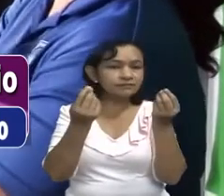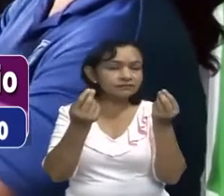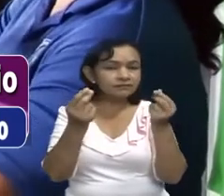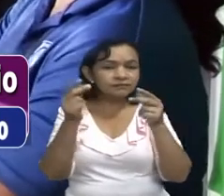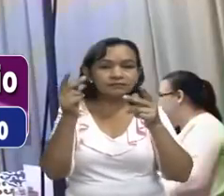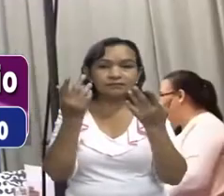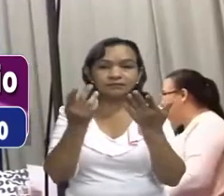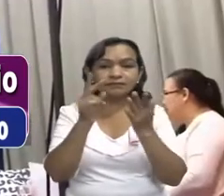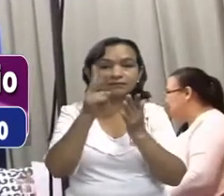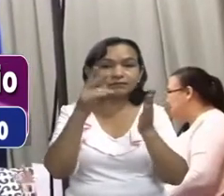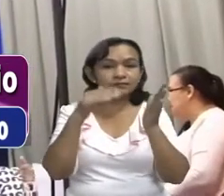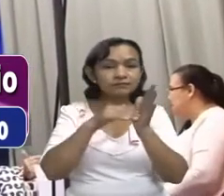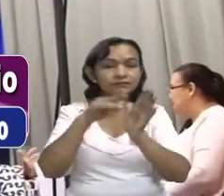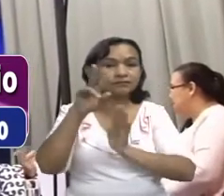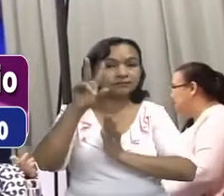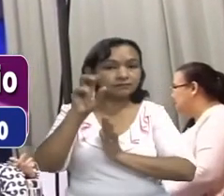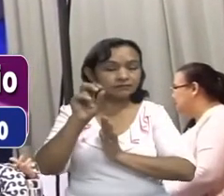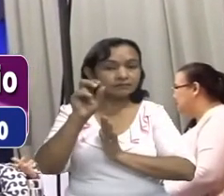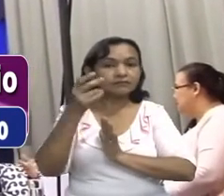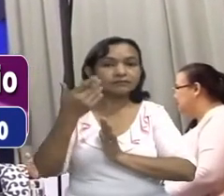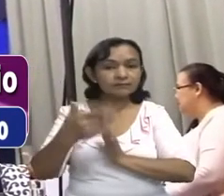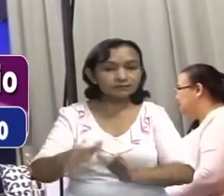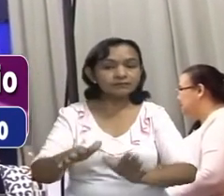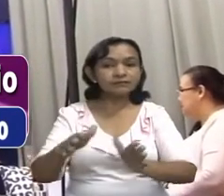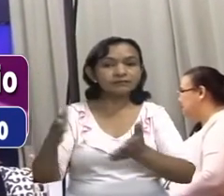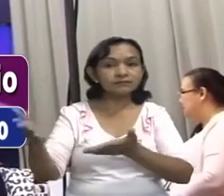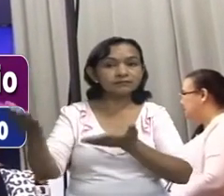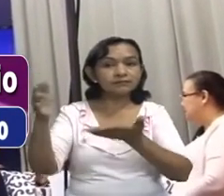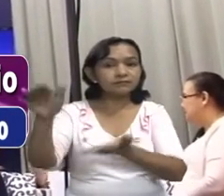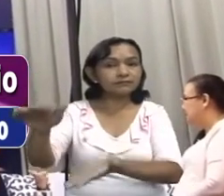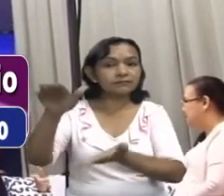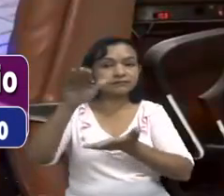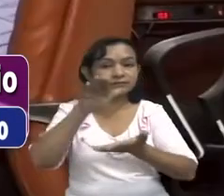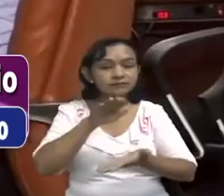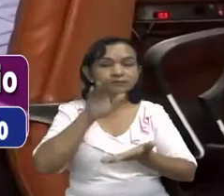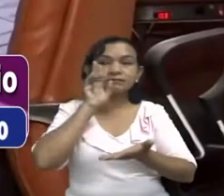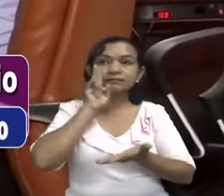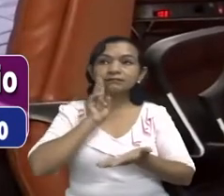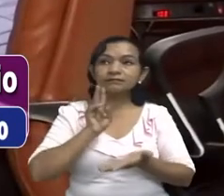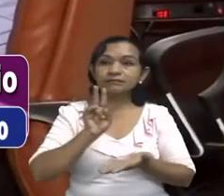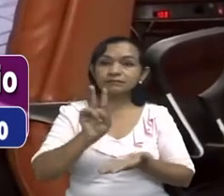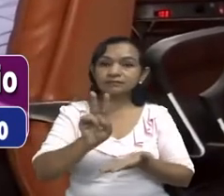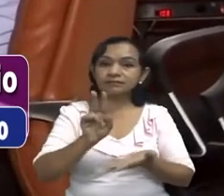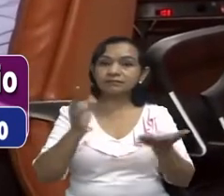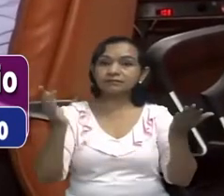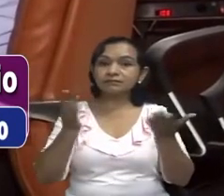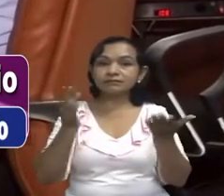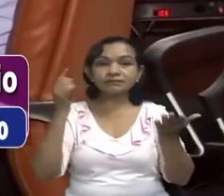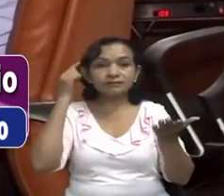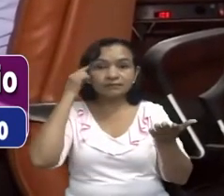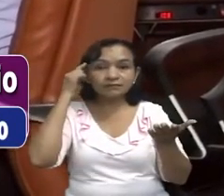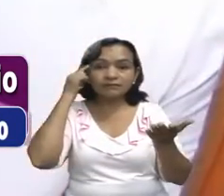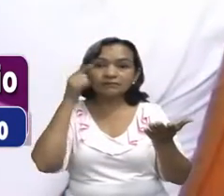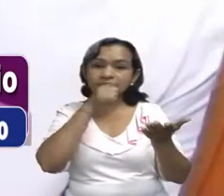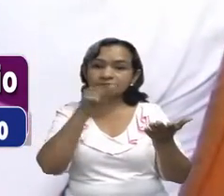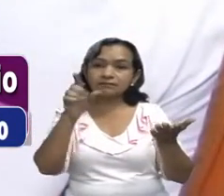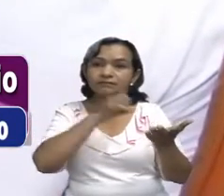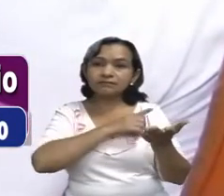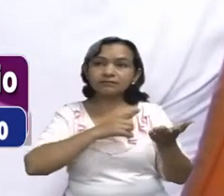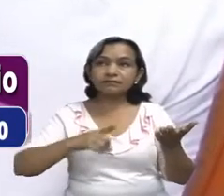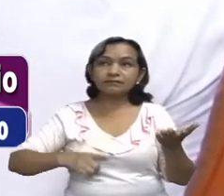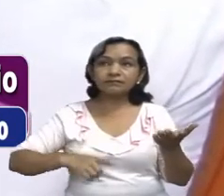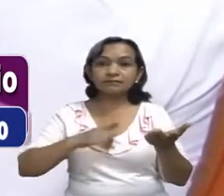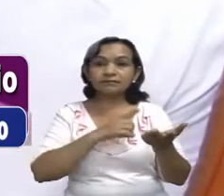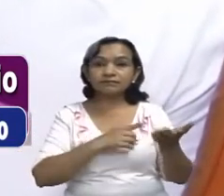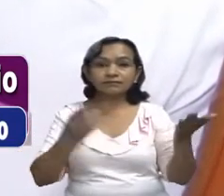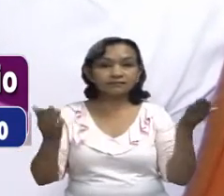para el 2020. Es una constante. Ya está aquí. Y entonces lo estamos viendo. Estamos viendo qué piensa cada diputado